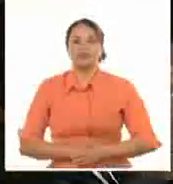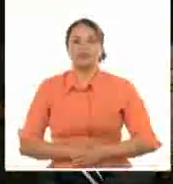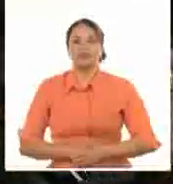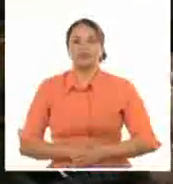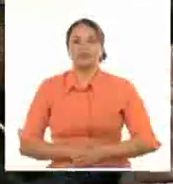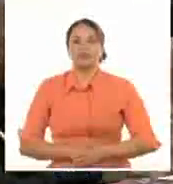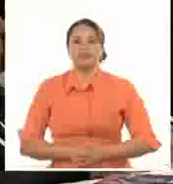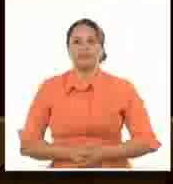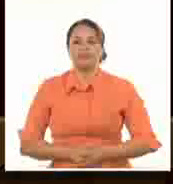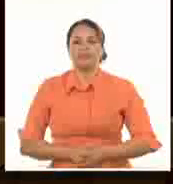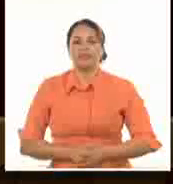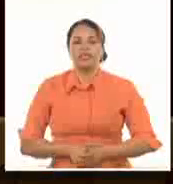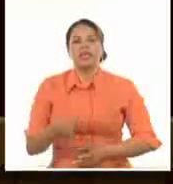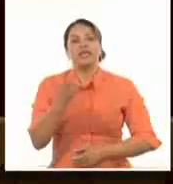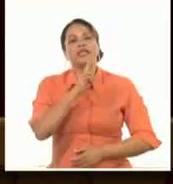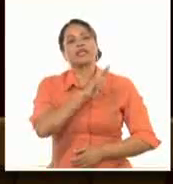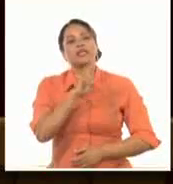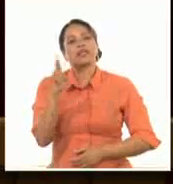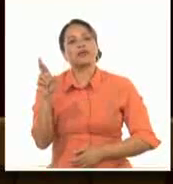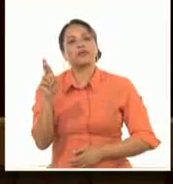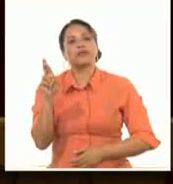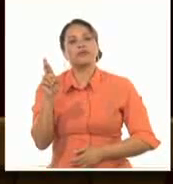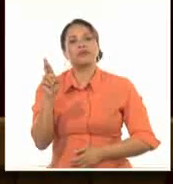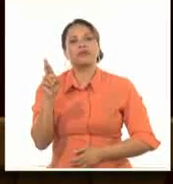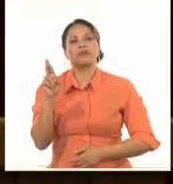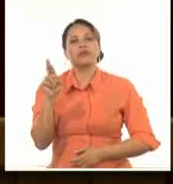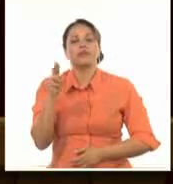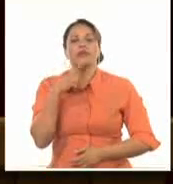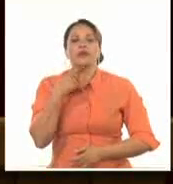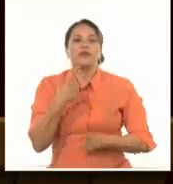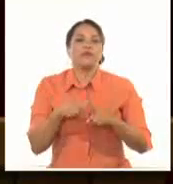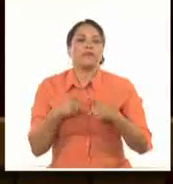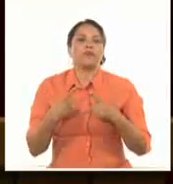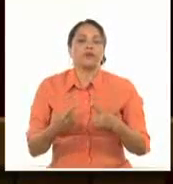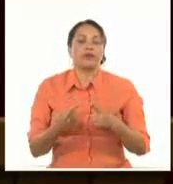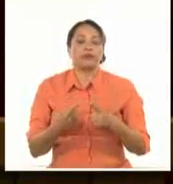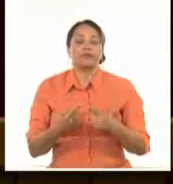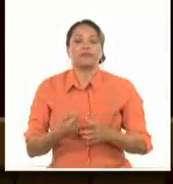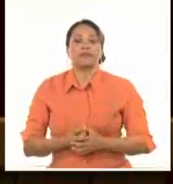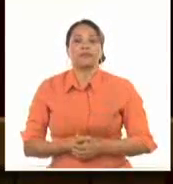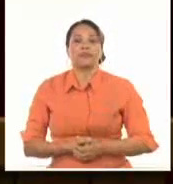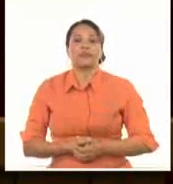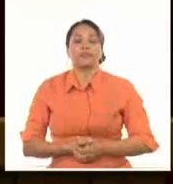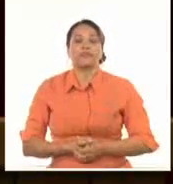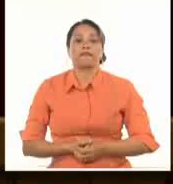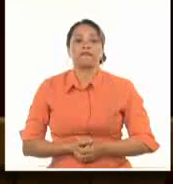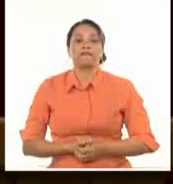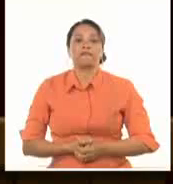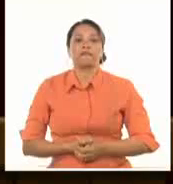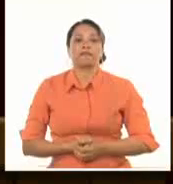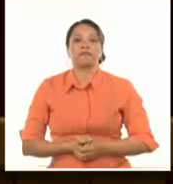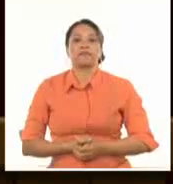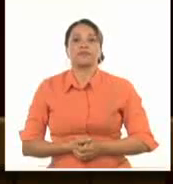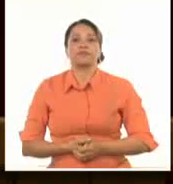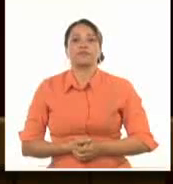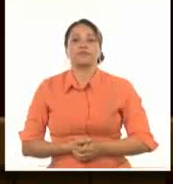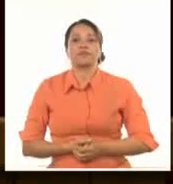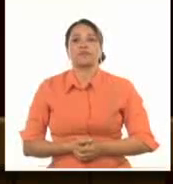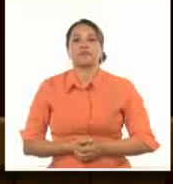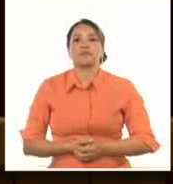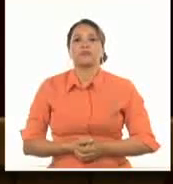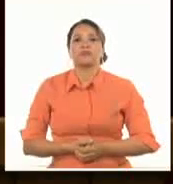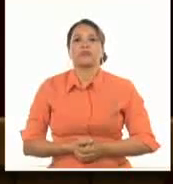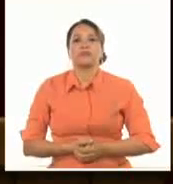Y son revolucionarios en el más amplio sentido de la palabra, porque no les resulta ancho ni ajeno el